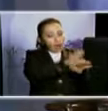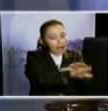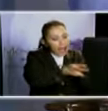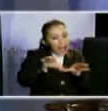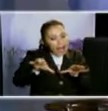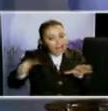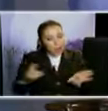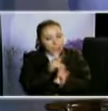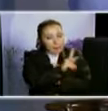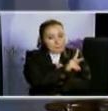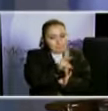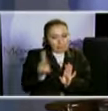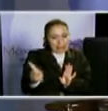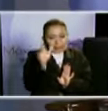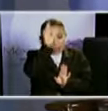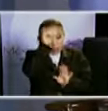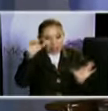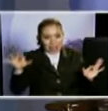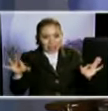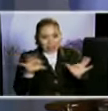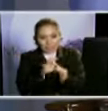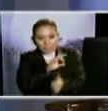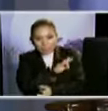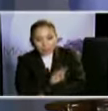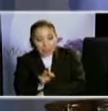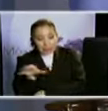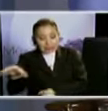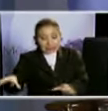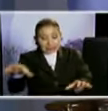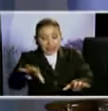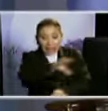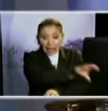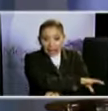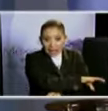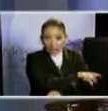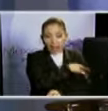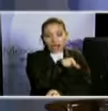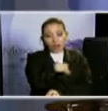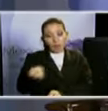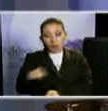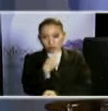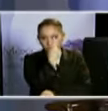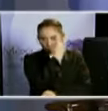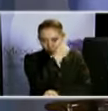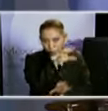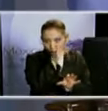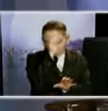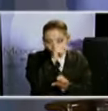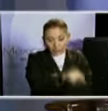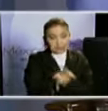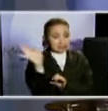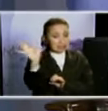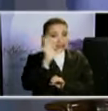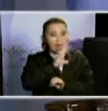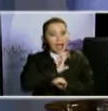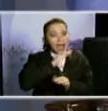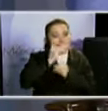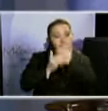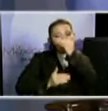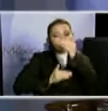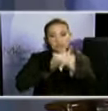de común acuerdo. Y yo creo que las áreas de común acuerdo es, uno, si va a haber un proceso